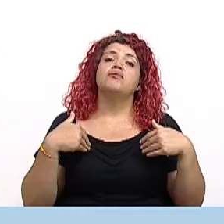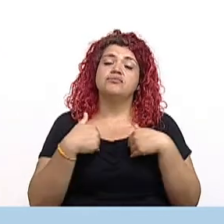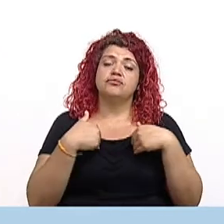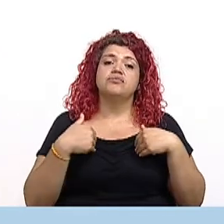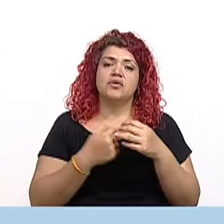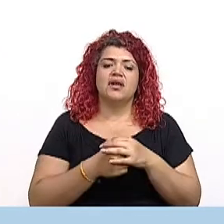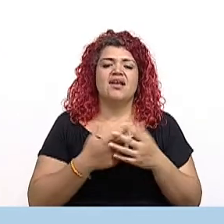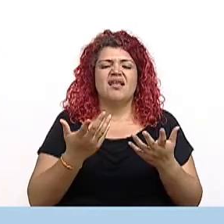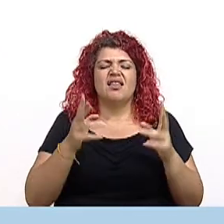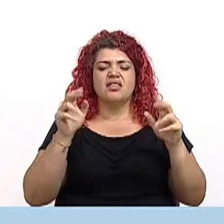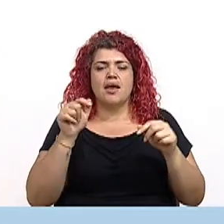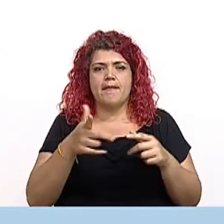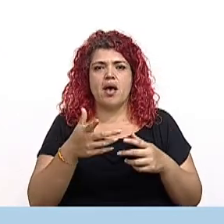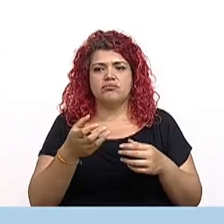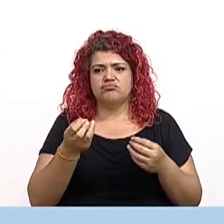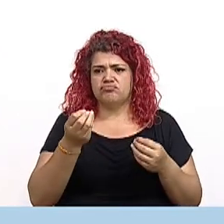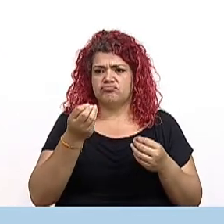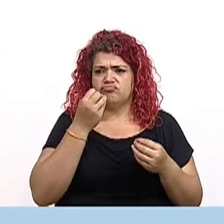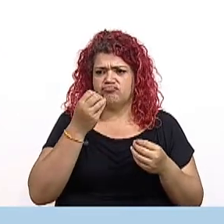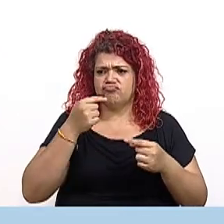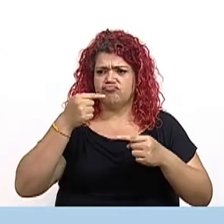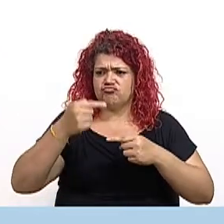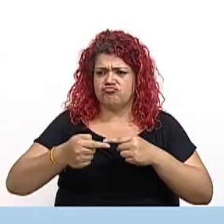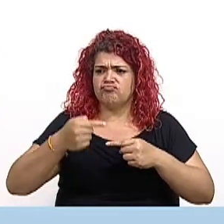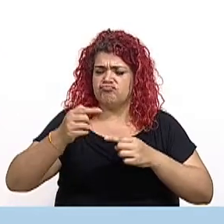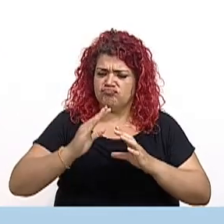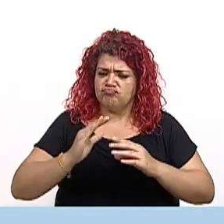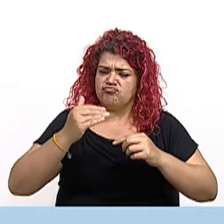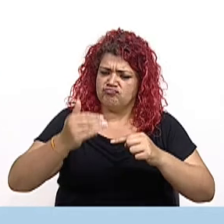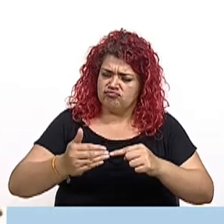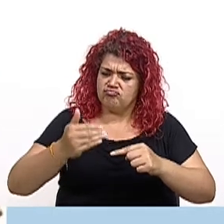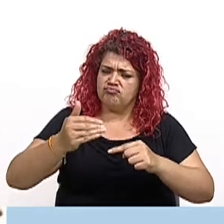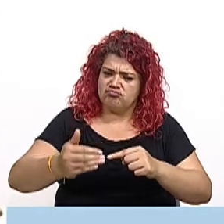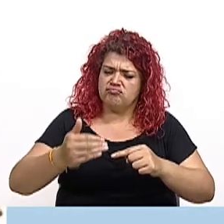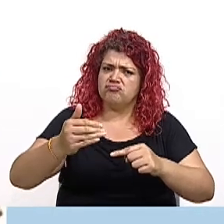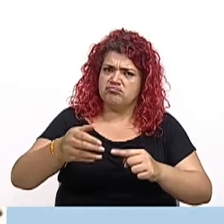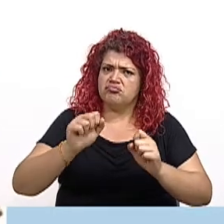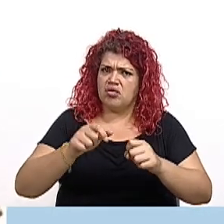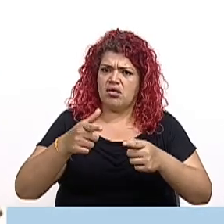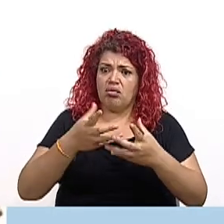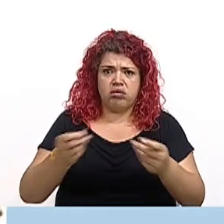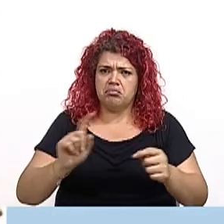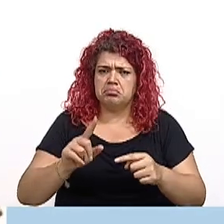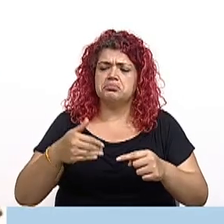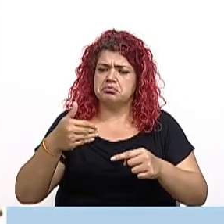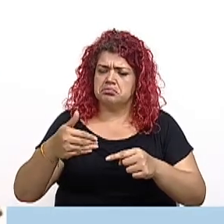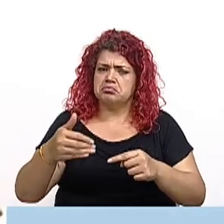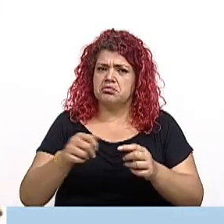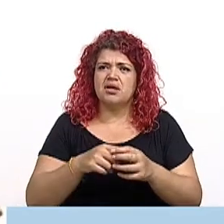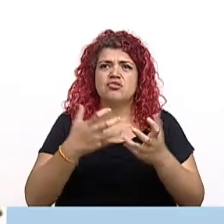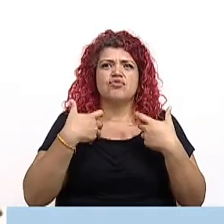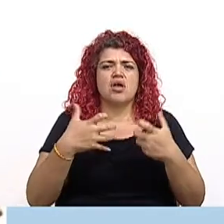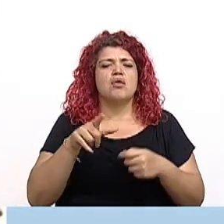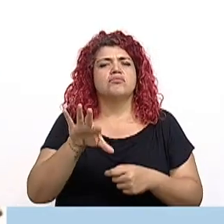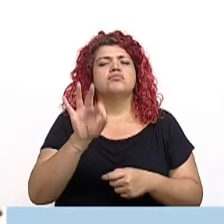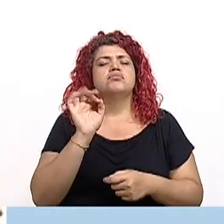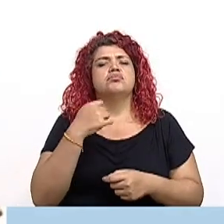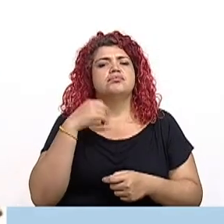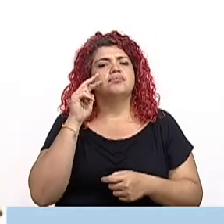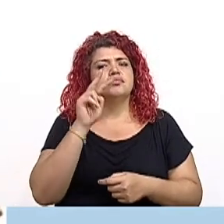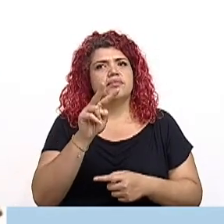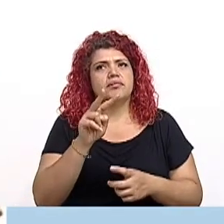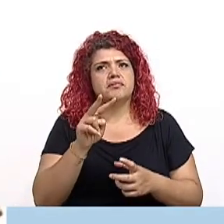del consumo sostenible y de la producción sostenible. Quiero invitarte a observar un material también